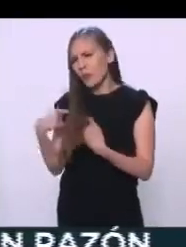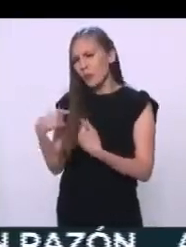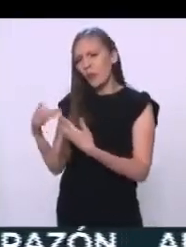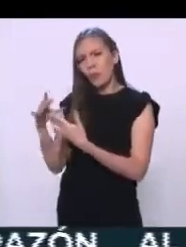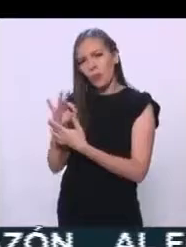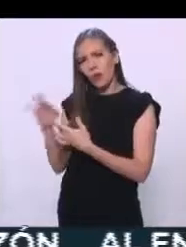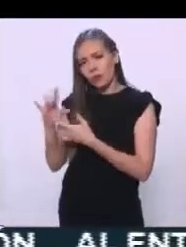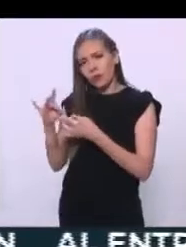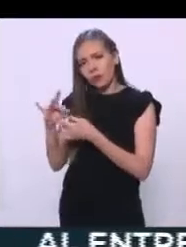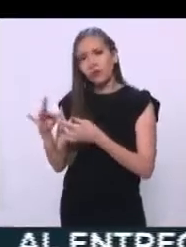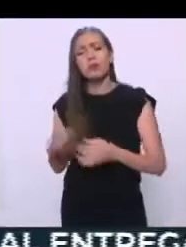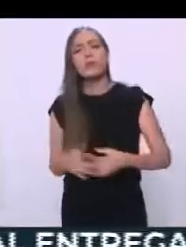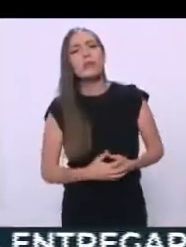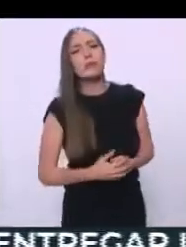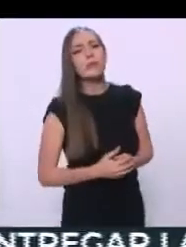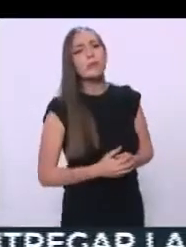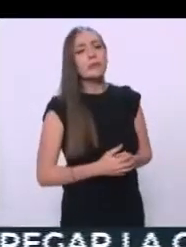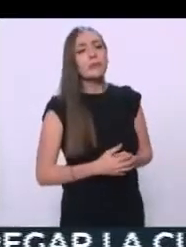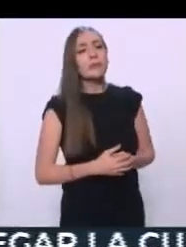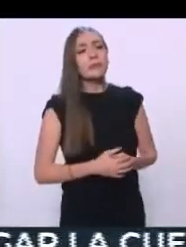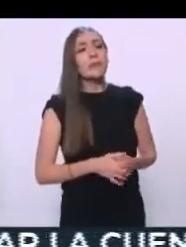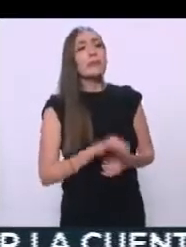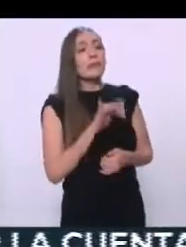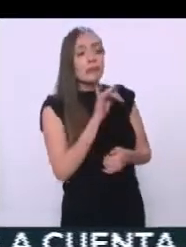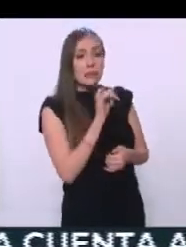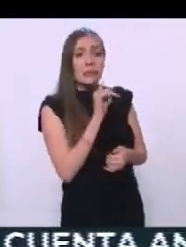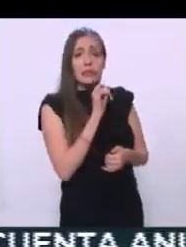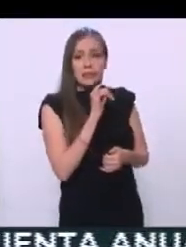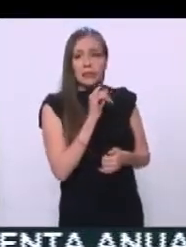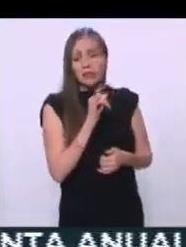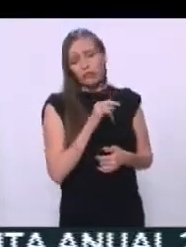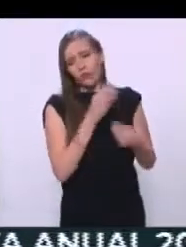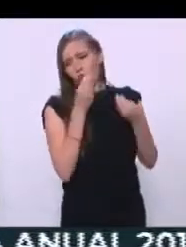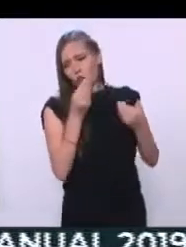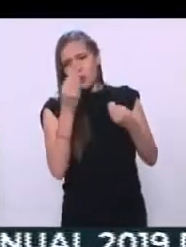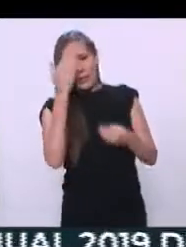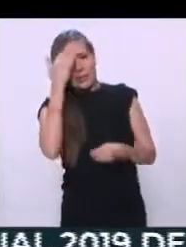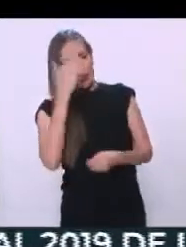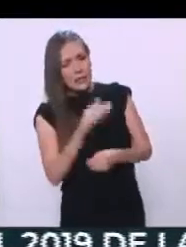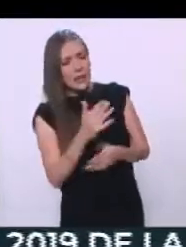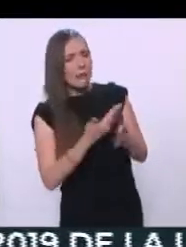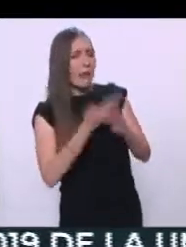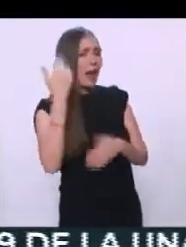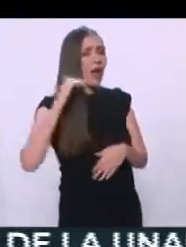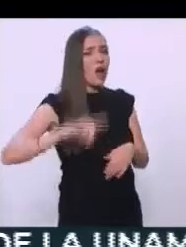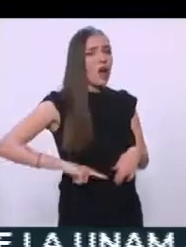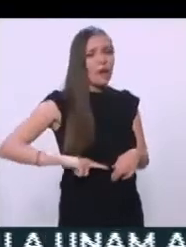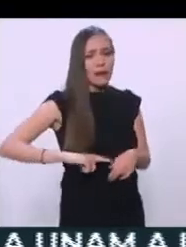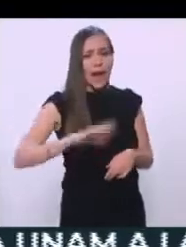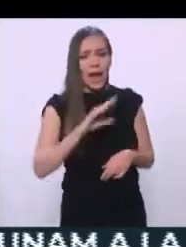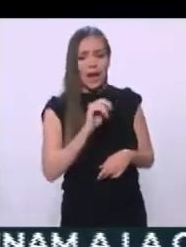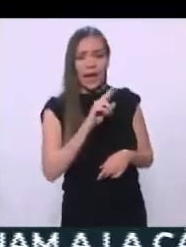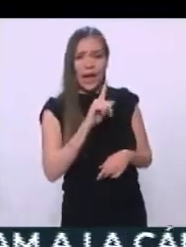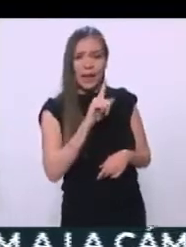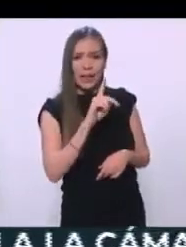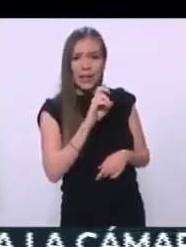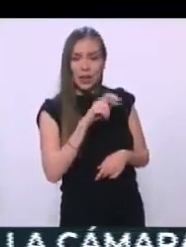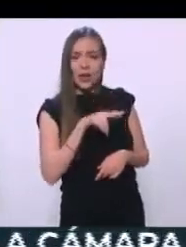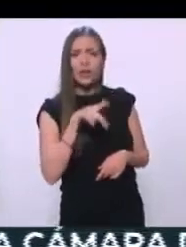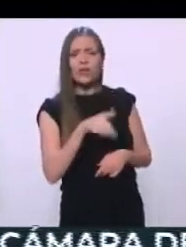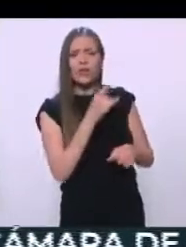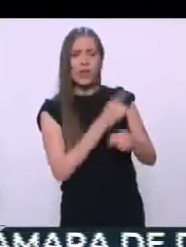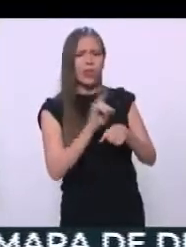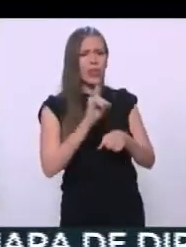pues para muchos es sabido que durante el sexenio de Calderón pues hubo varios manejos irregulares en